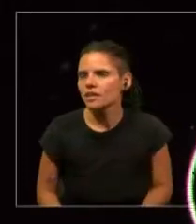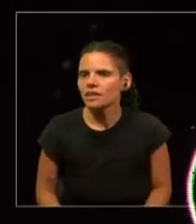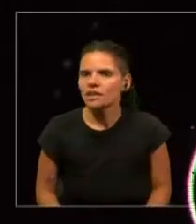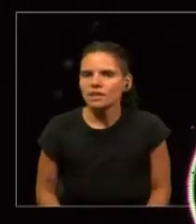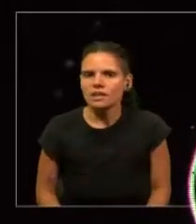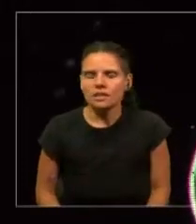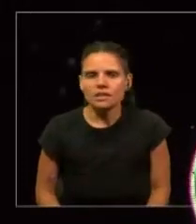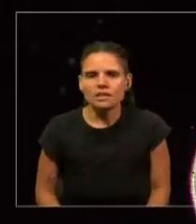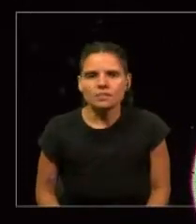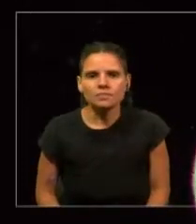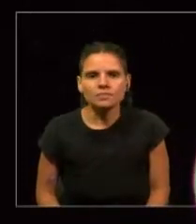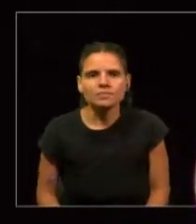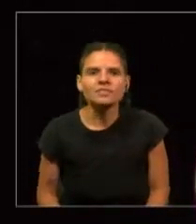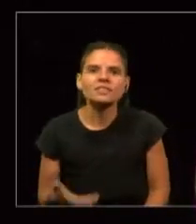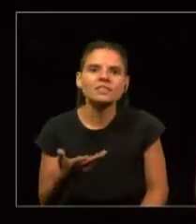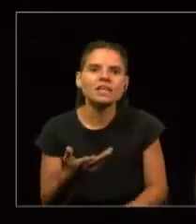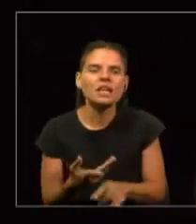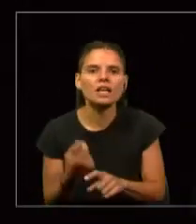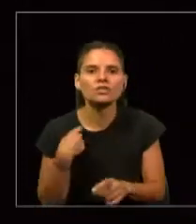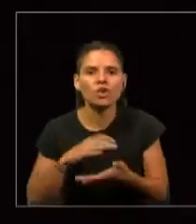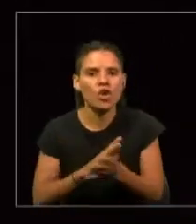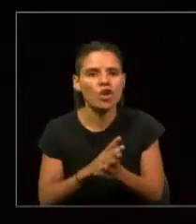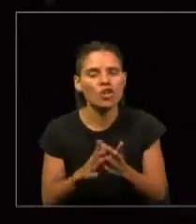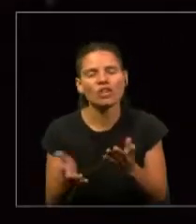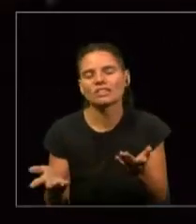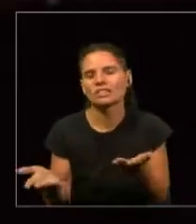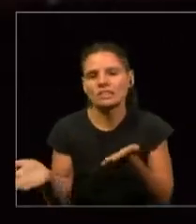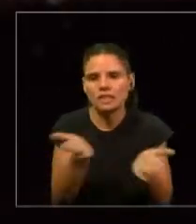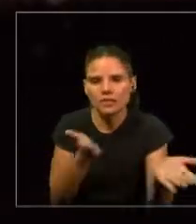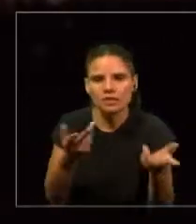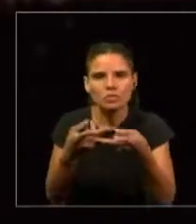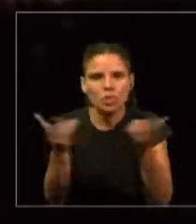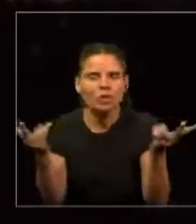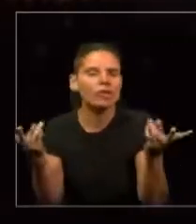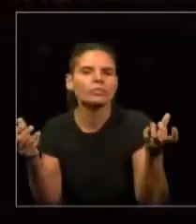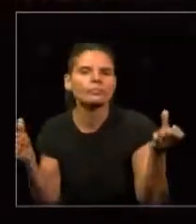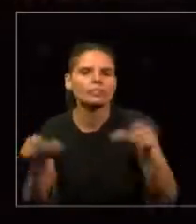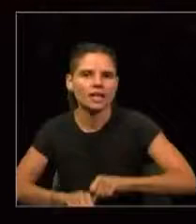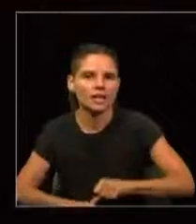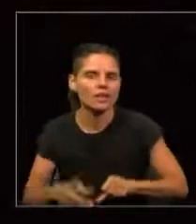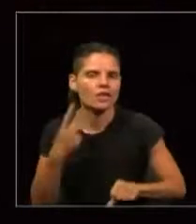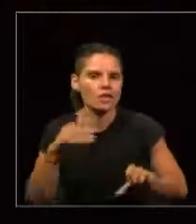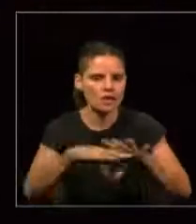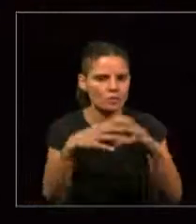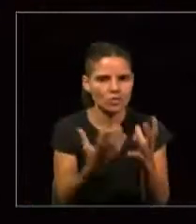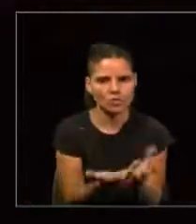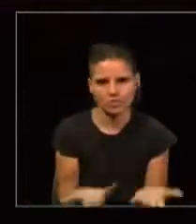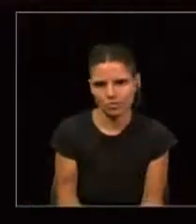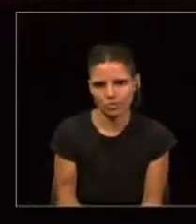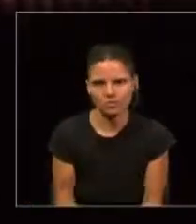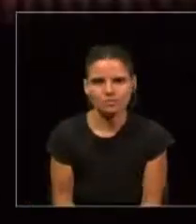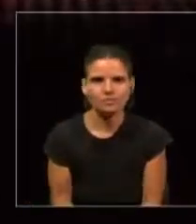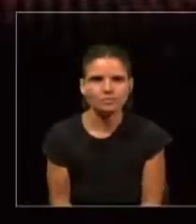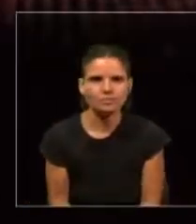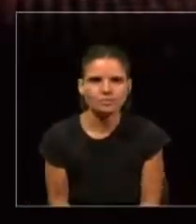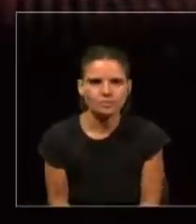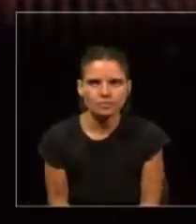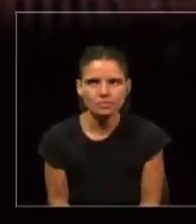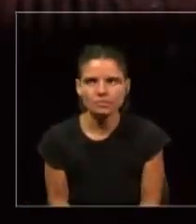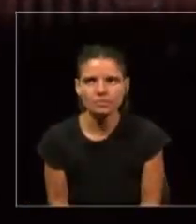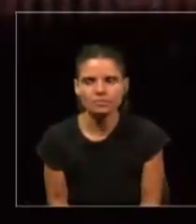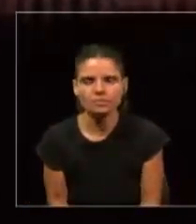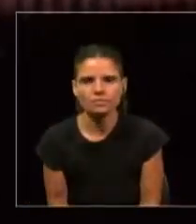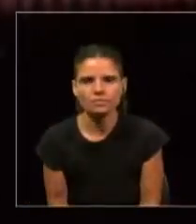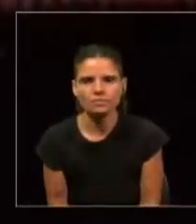una pérdida de los servicios públicos generalizados en el mundo entero, y finalmente manifestar